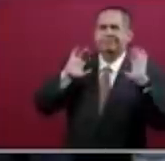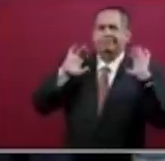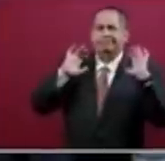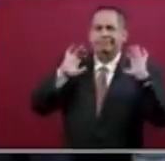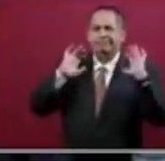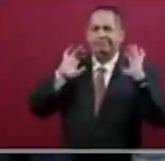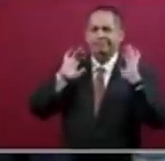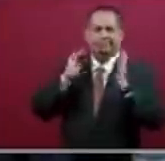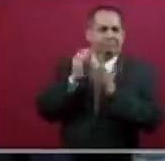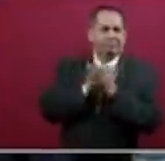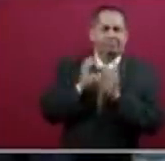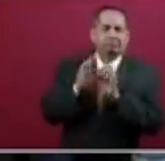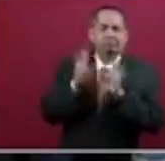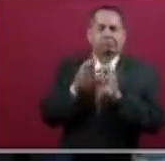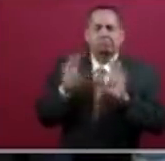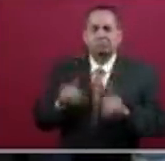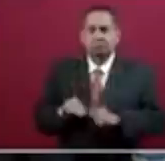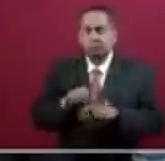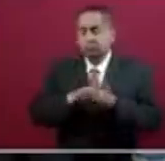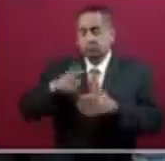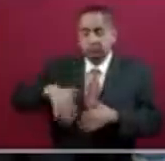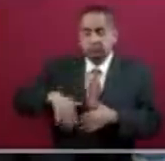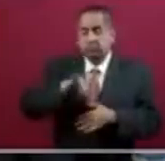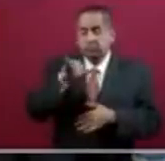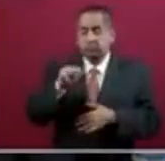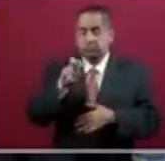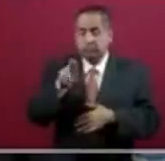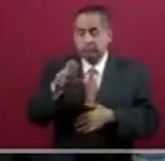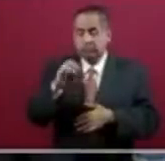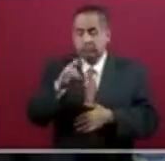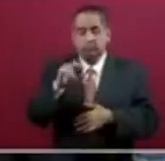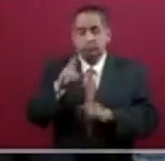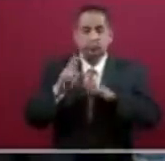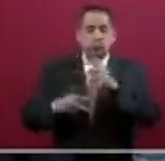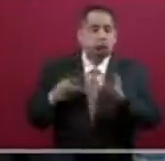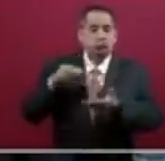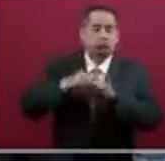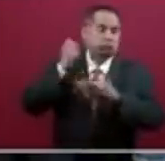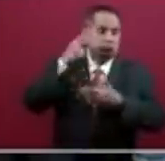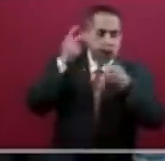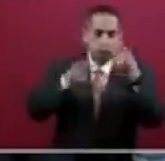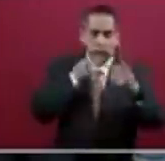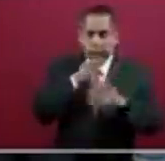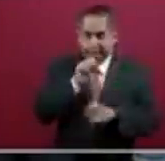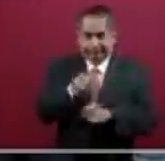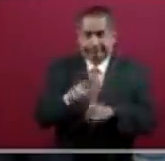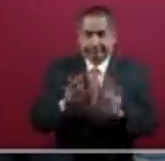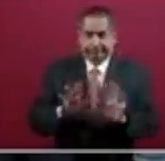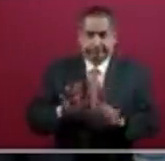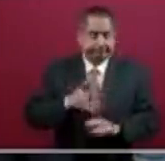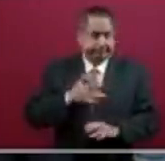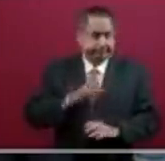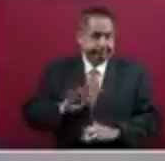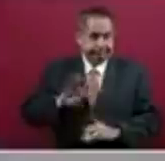evitar ser expuestos? Ahora, por ejemplo, Javier Corral no hizo uso de la palabra, supongo, por esta misma situación.